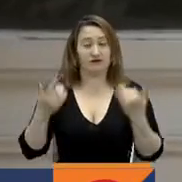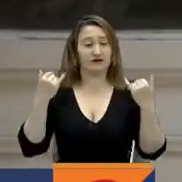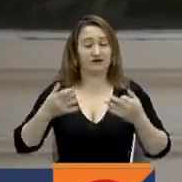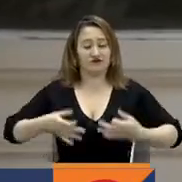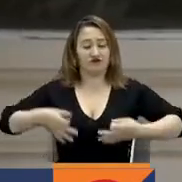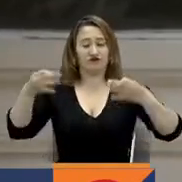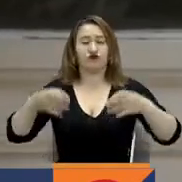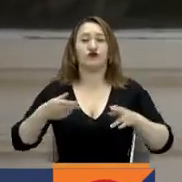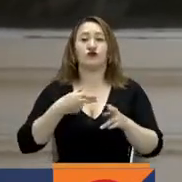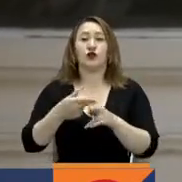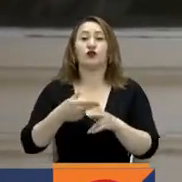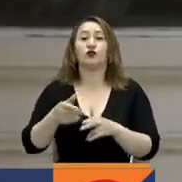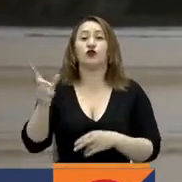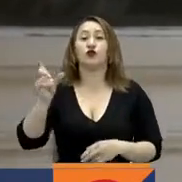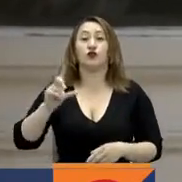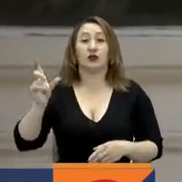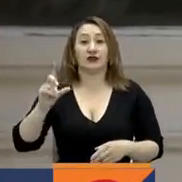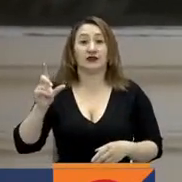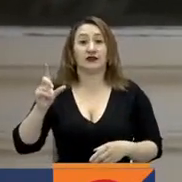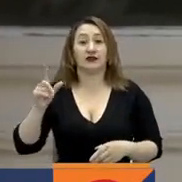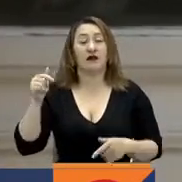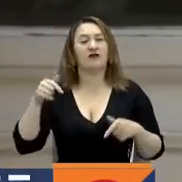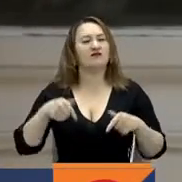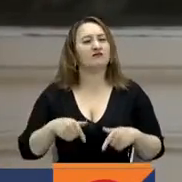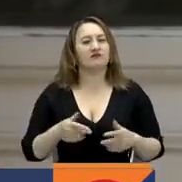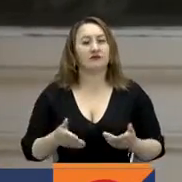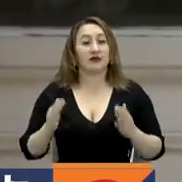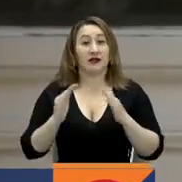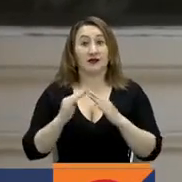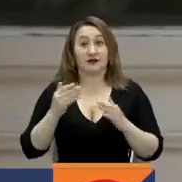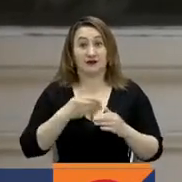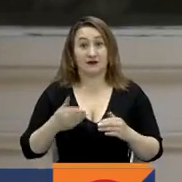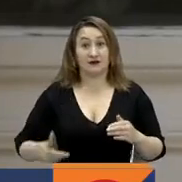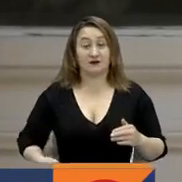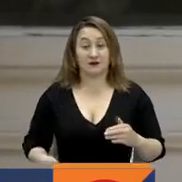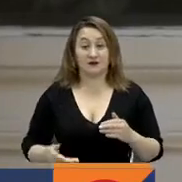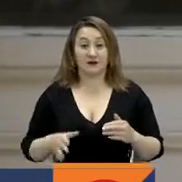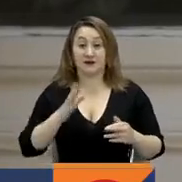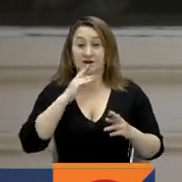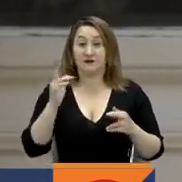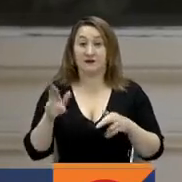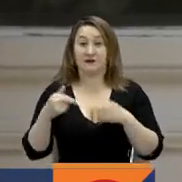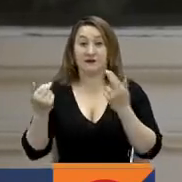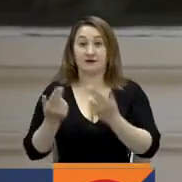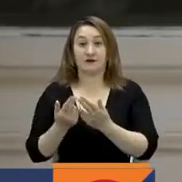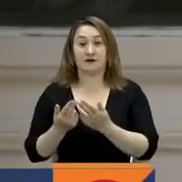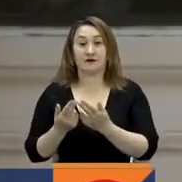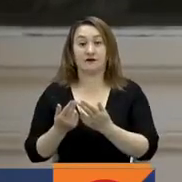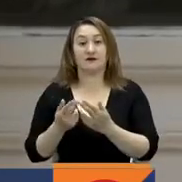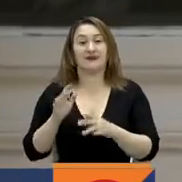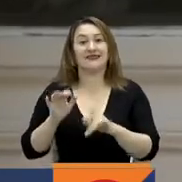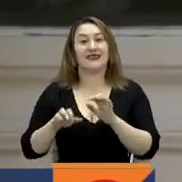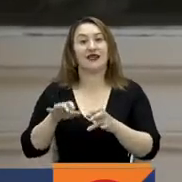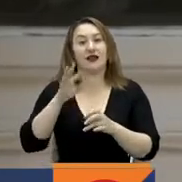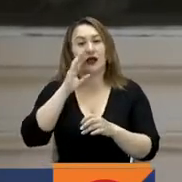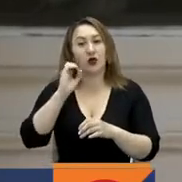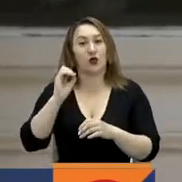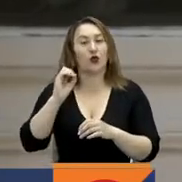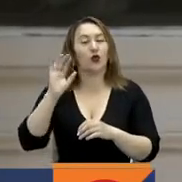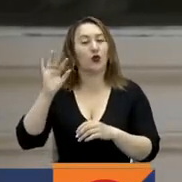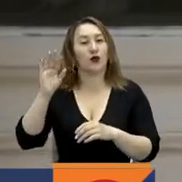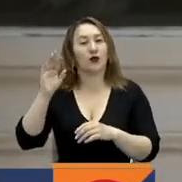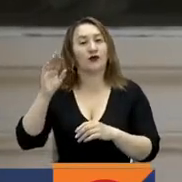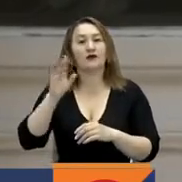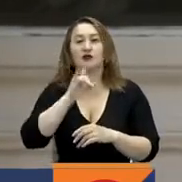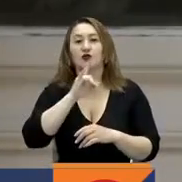confirmado que el próximo lunes estará aquí en la Casa de Nariño, reunido con el presidente Gustavo Petro, el secretario de Estado de los Estados